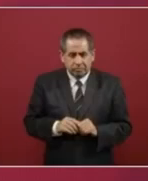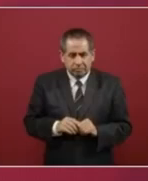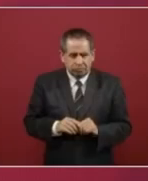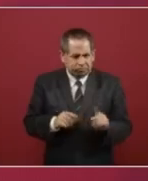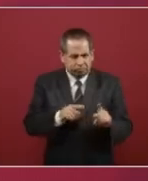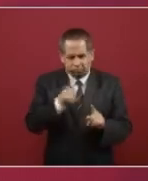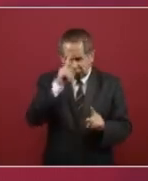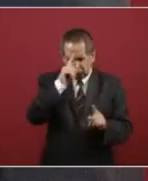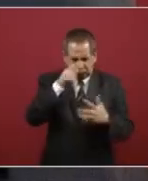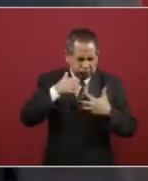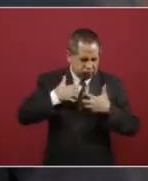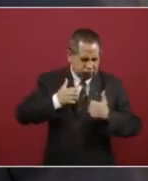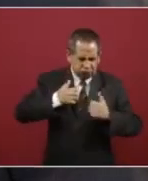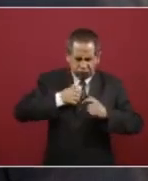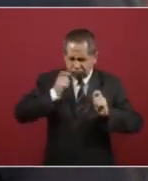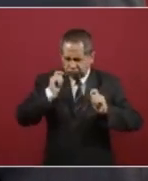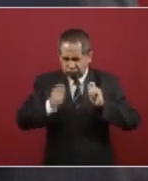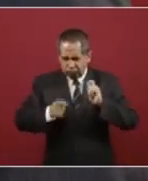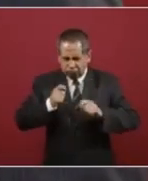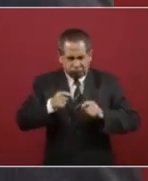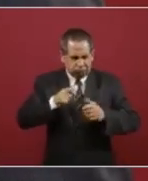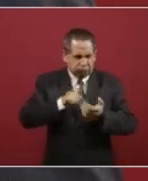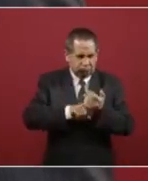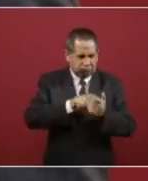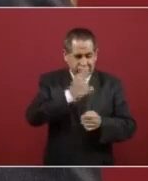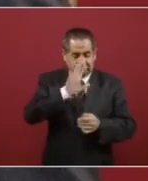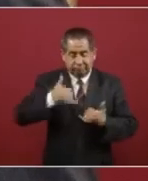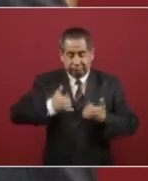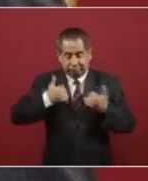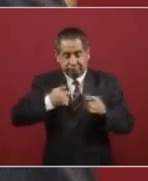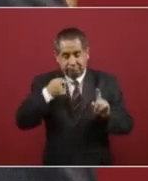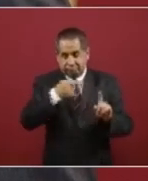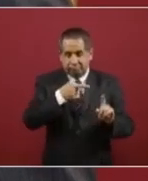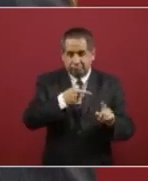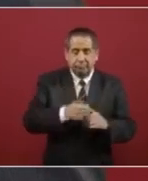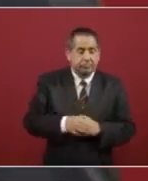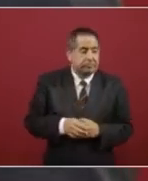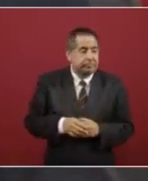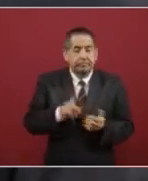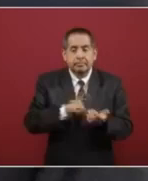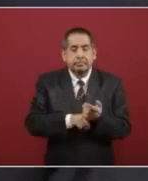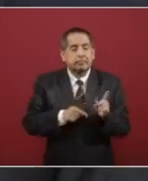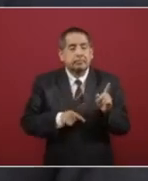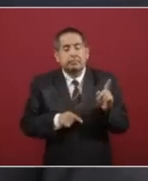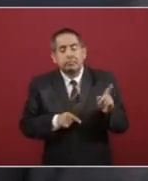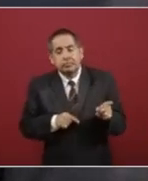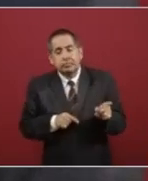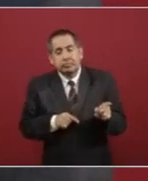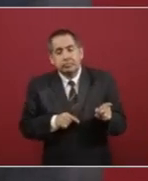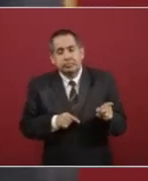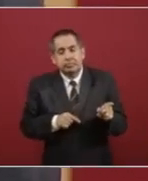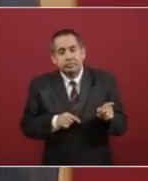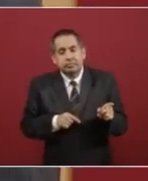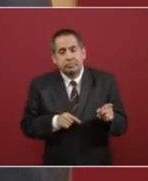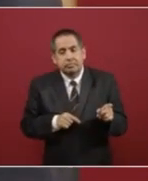lúcido, parece un muchacho, tiene